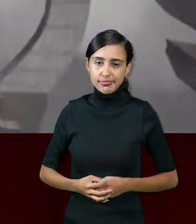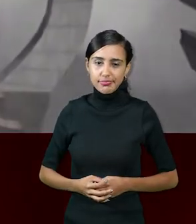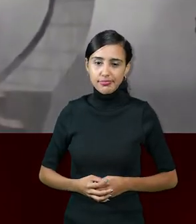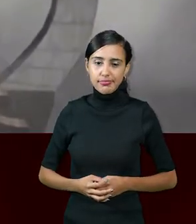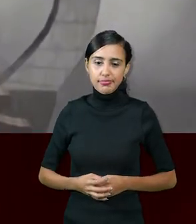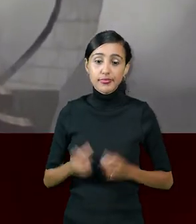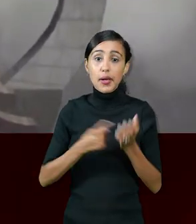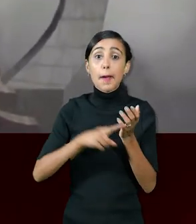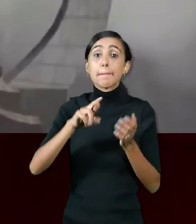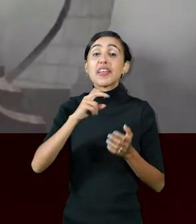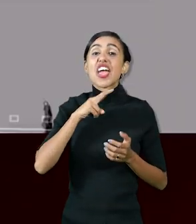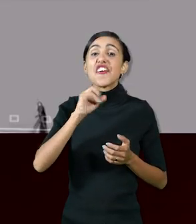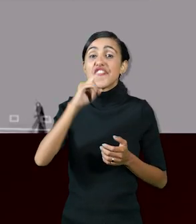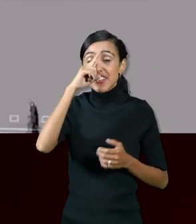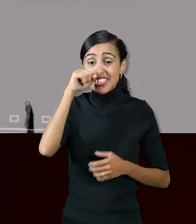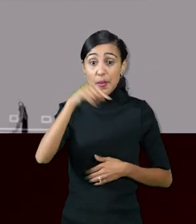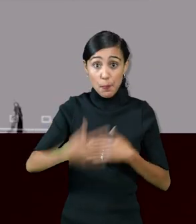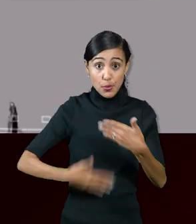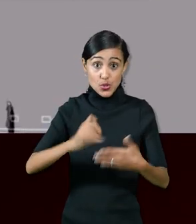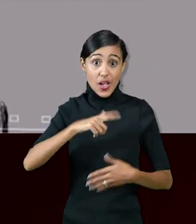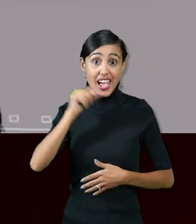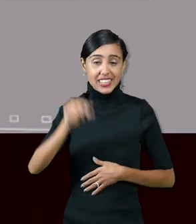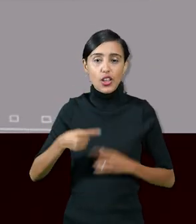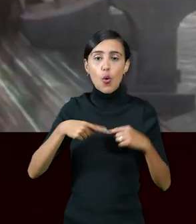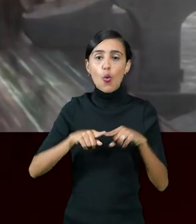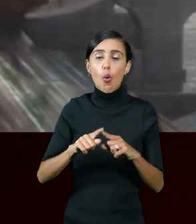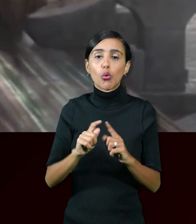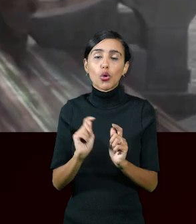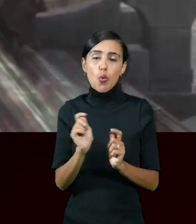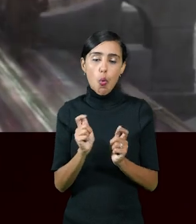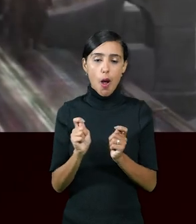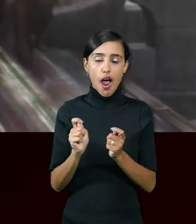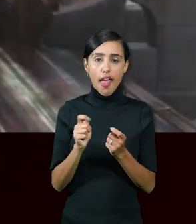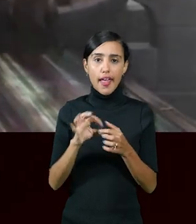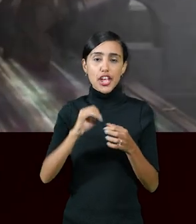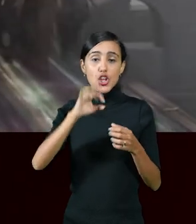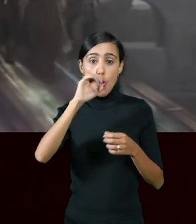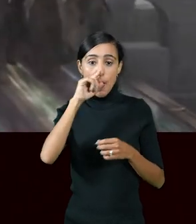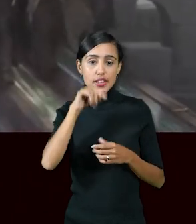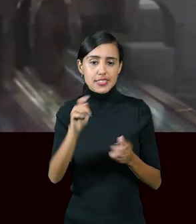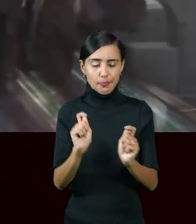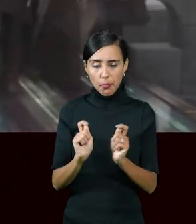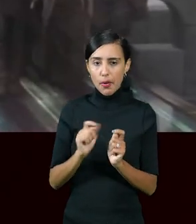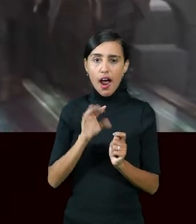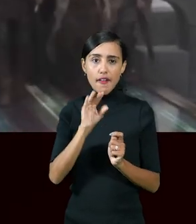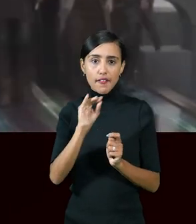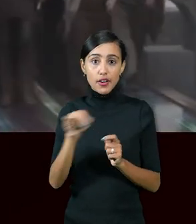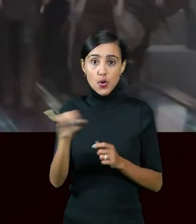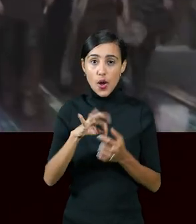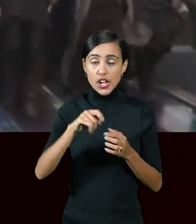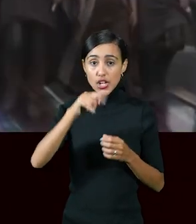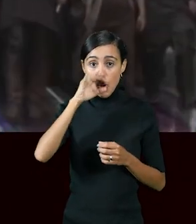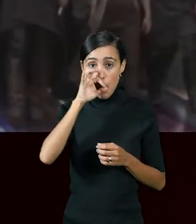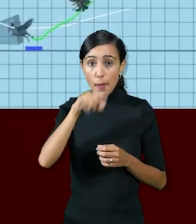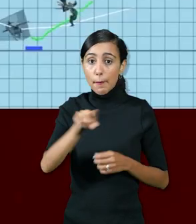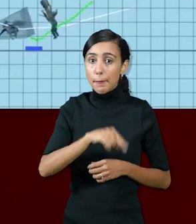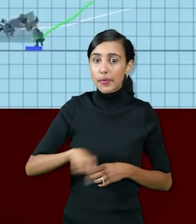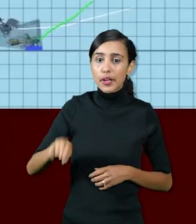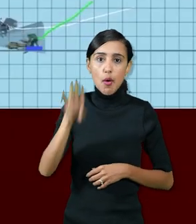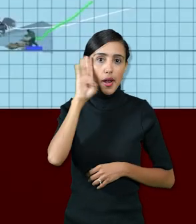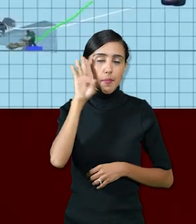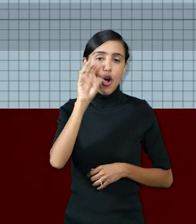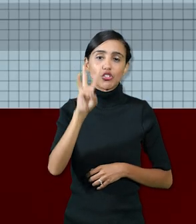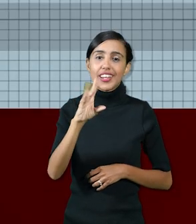Previs es un proceso donde los artistas trabajan con guiones para producir lo que es esencialmente un guion gráfico animado en